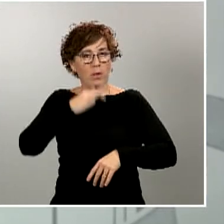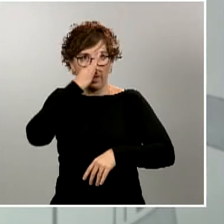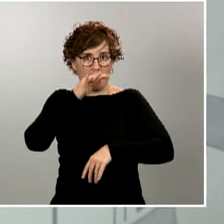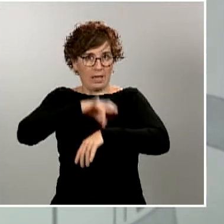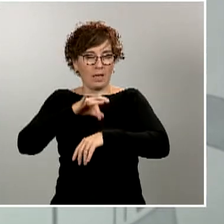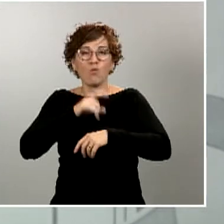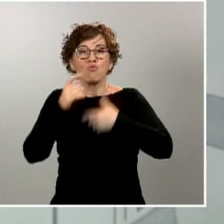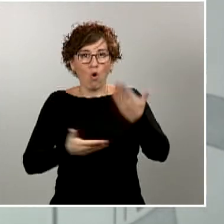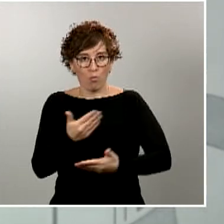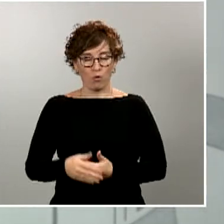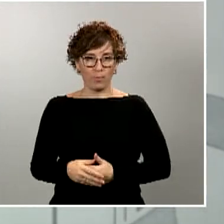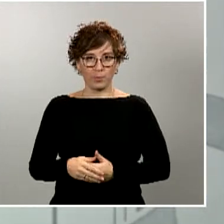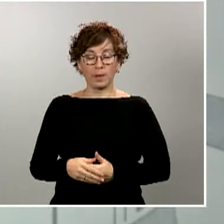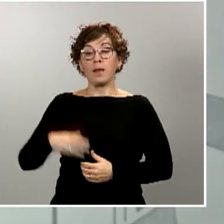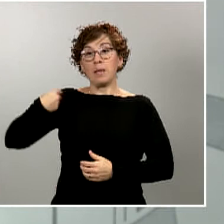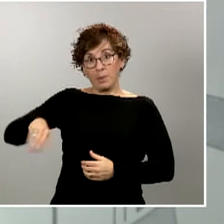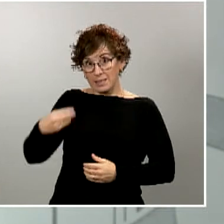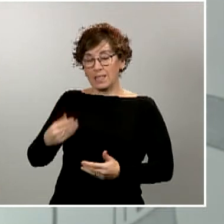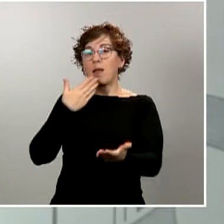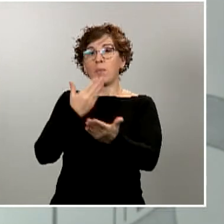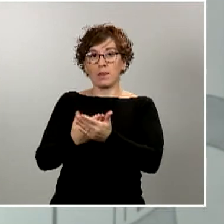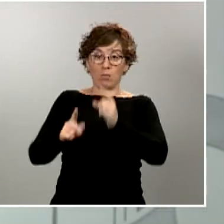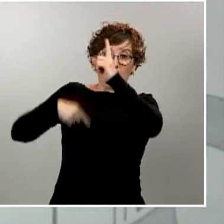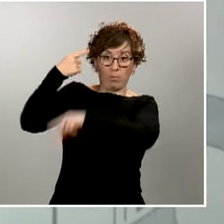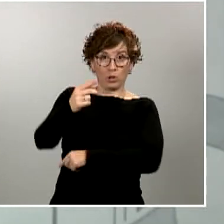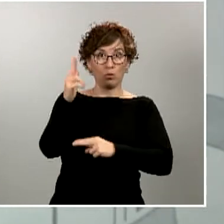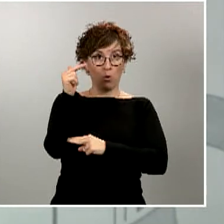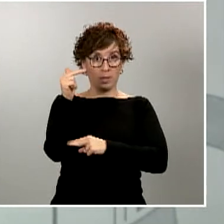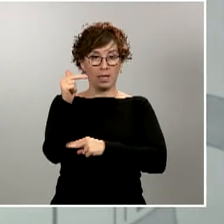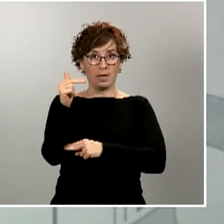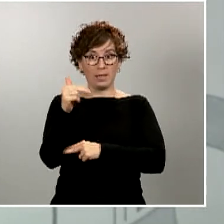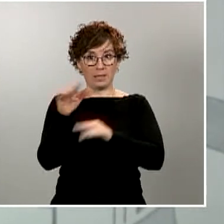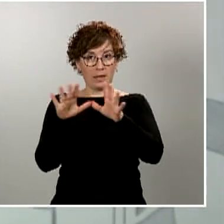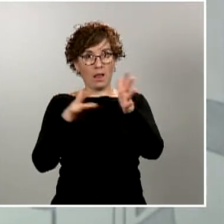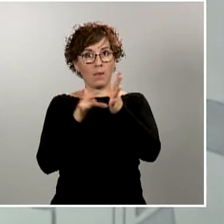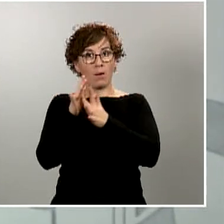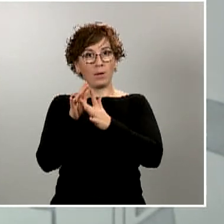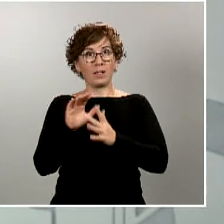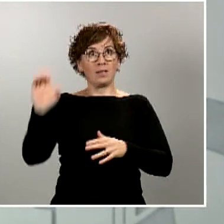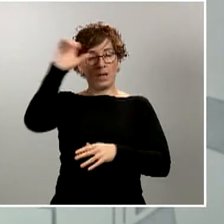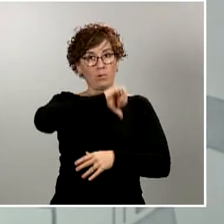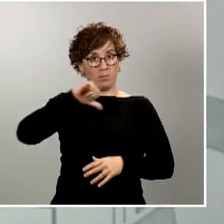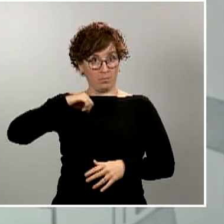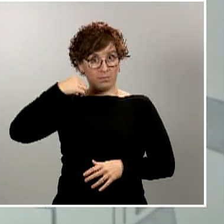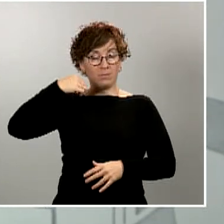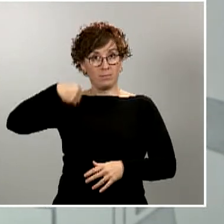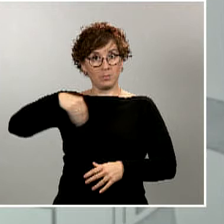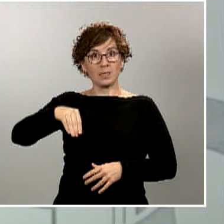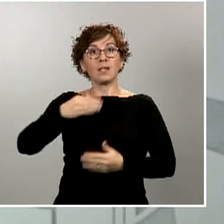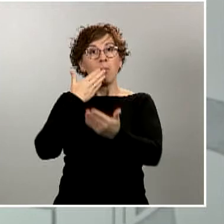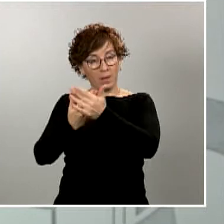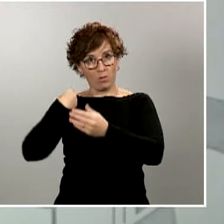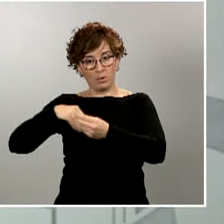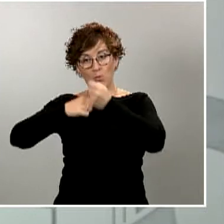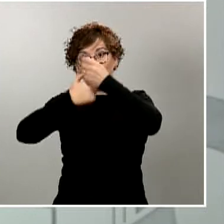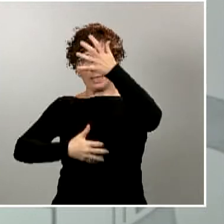próximo, de la semana próxima, el viernes 10 de abril, al conjunto de presidentes de comunidades autónomas un listado de infraestructuras públicas o privadas